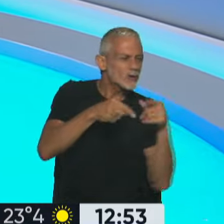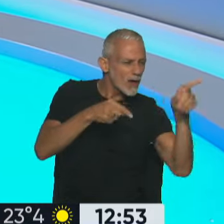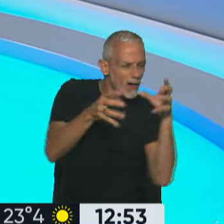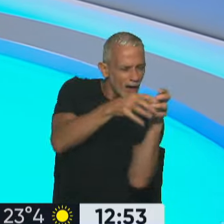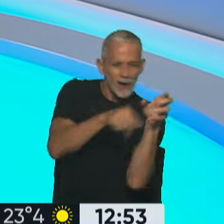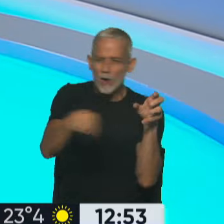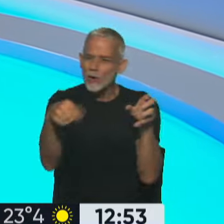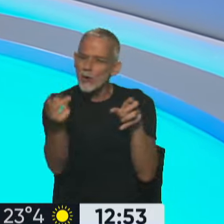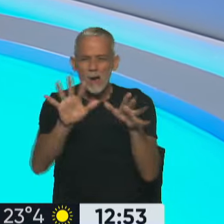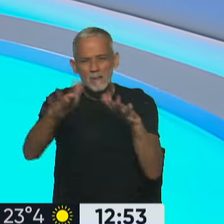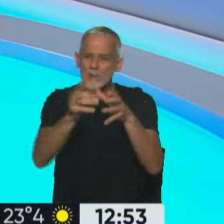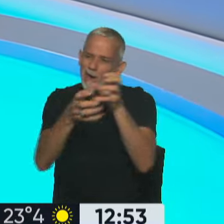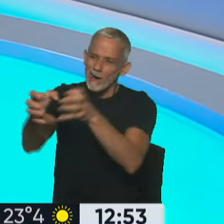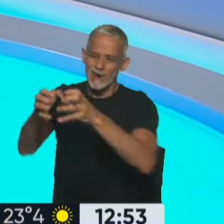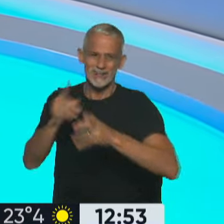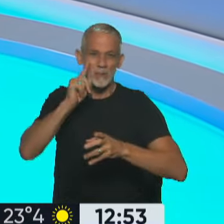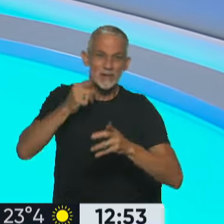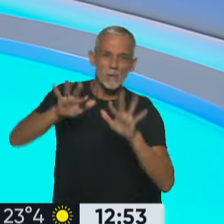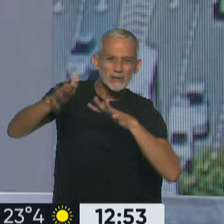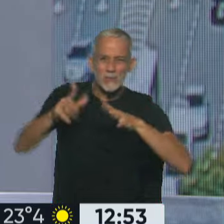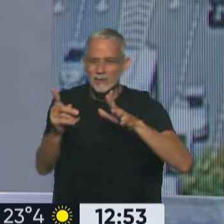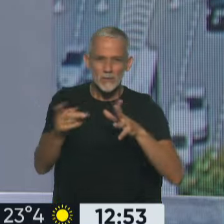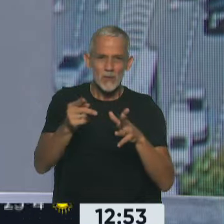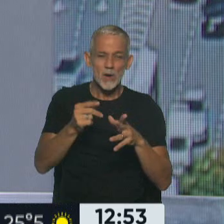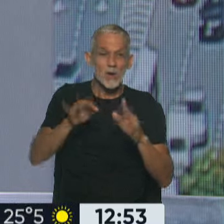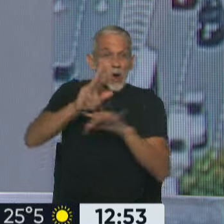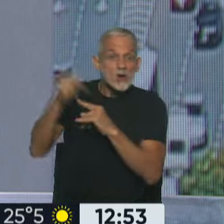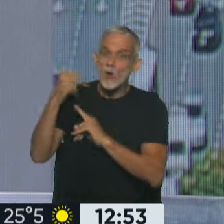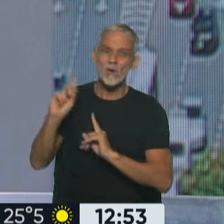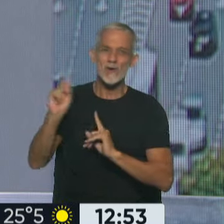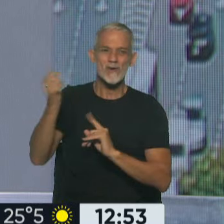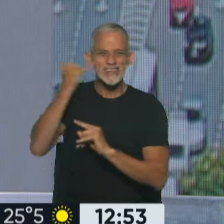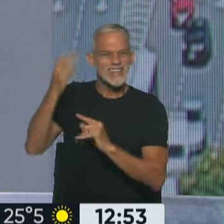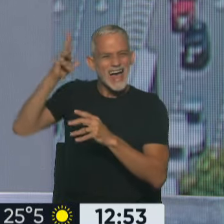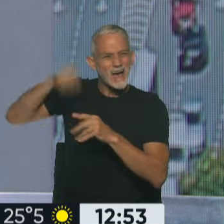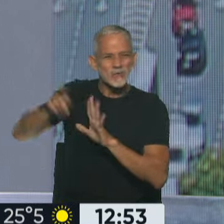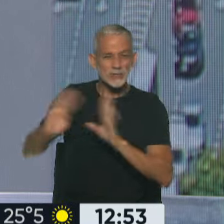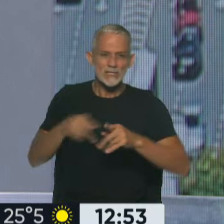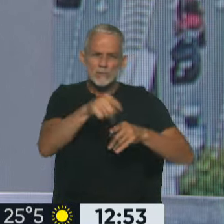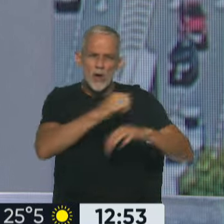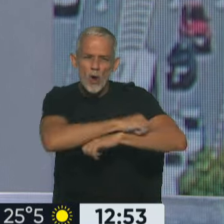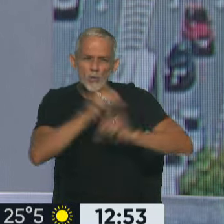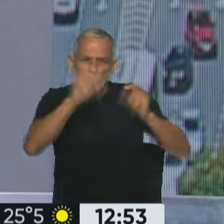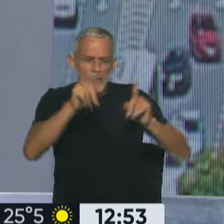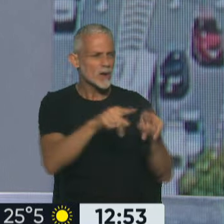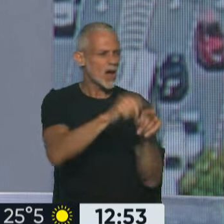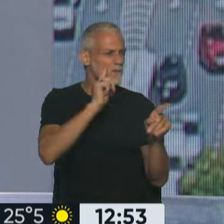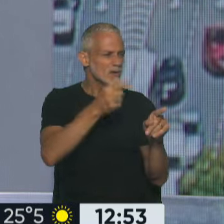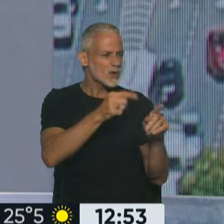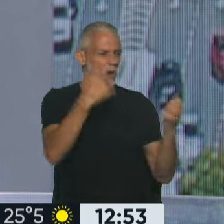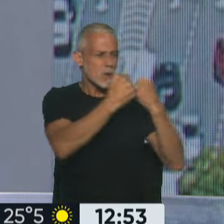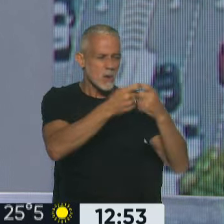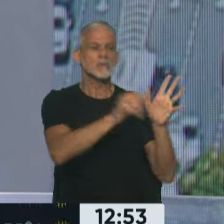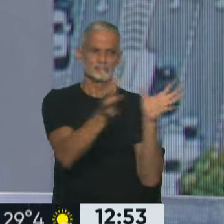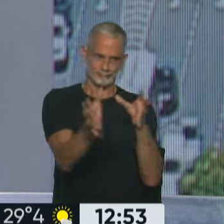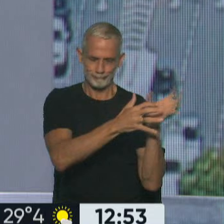la funcionaria, en cuanto a su peligrosidad, ya no por el delito que cometieron, porque eso ya fue juzgado. Estamos hablando de su conducta dentro de la cárcel. Claro.